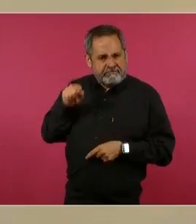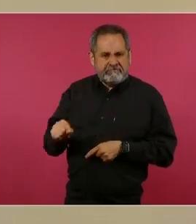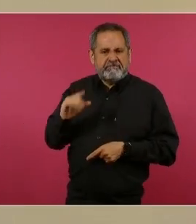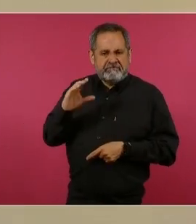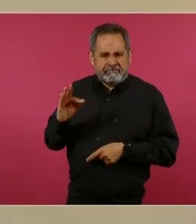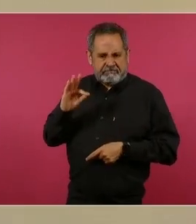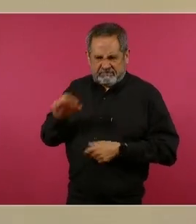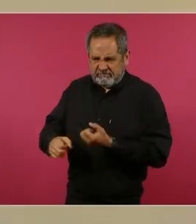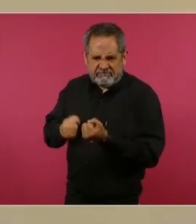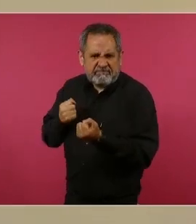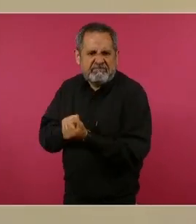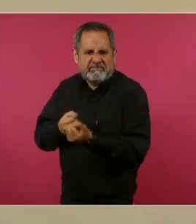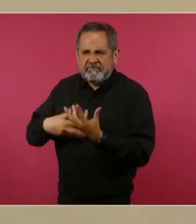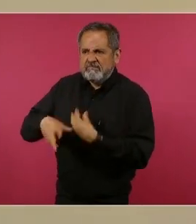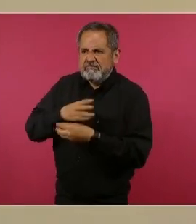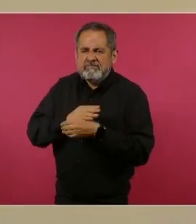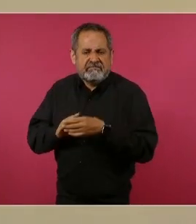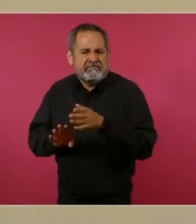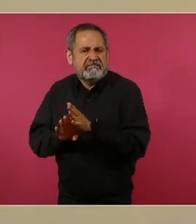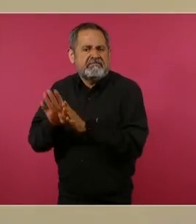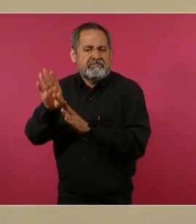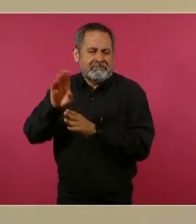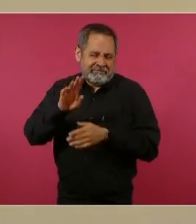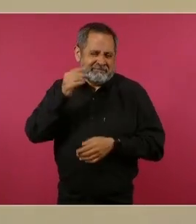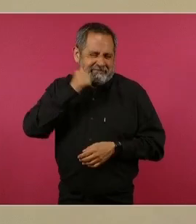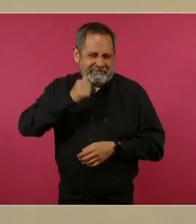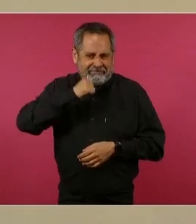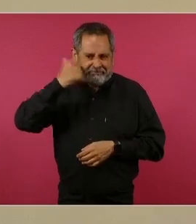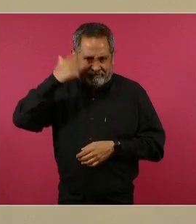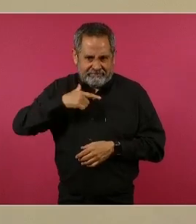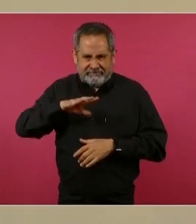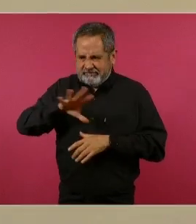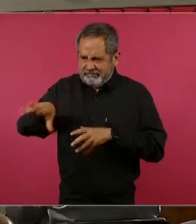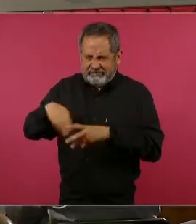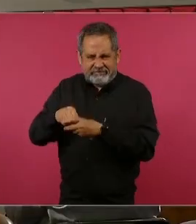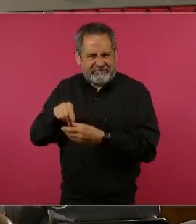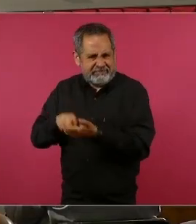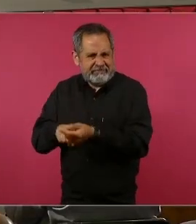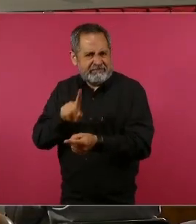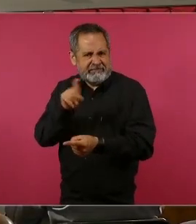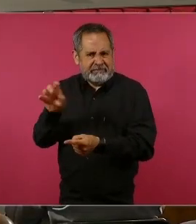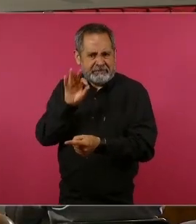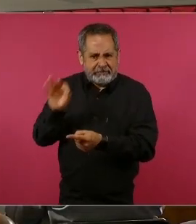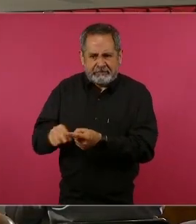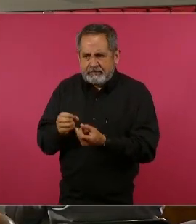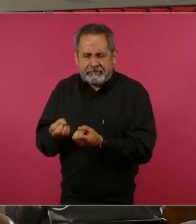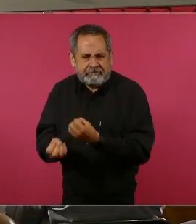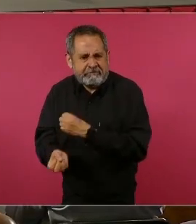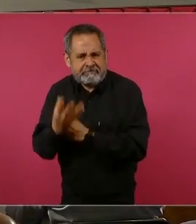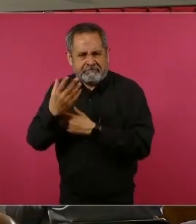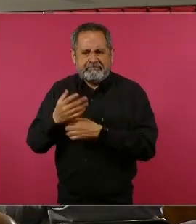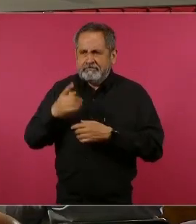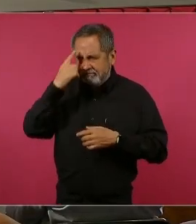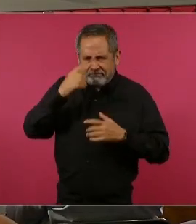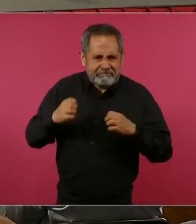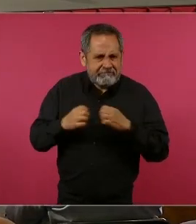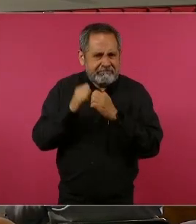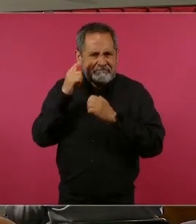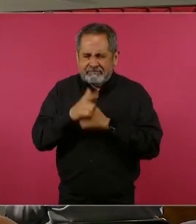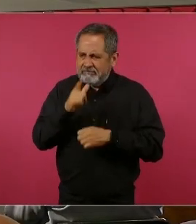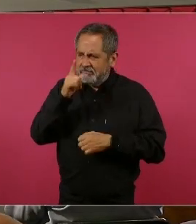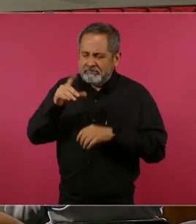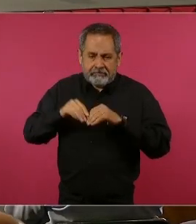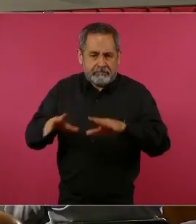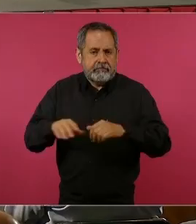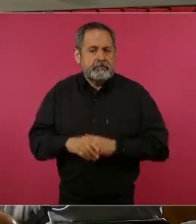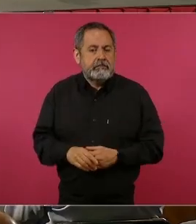de energía, que es la demanda nocturna, se pueda contar con el 100% en caso de alguna emergencia. El